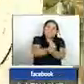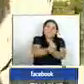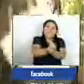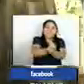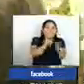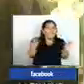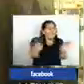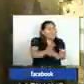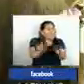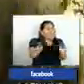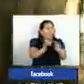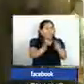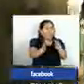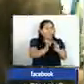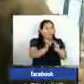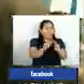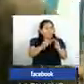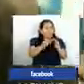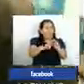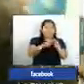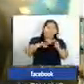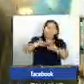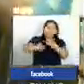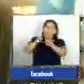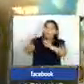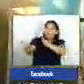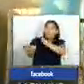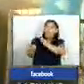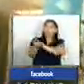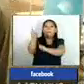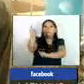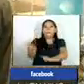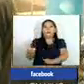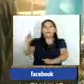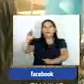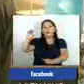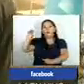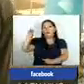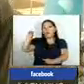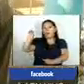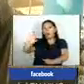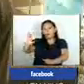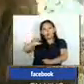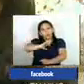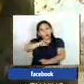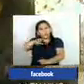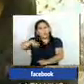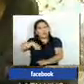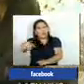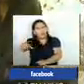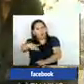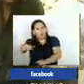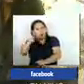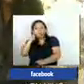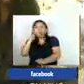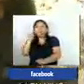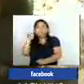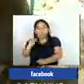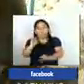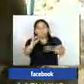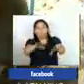sin techo. Pero el destino lo hizo conocer a Romeo, el dueño de una pequeña finca que, sin pensarlo dos veces,